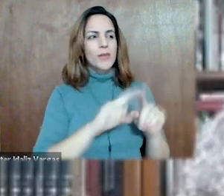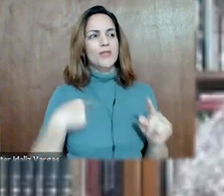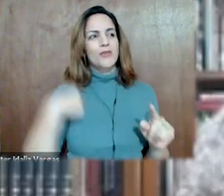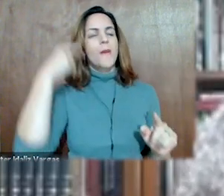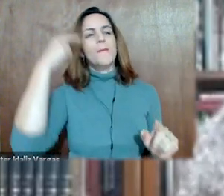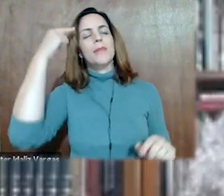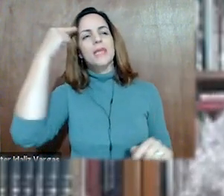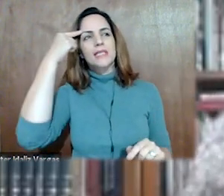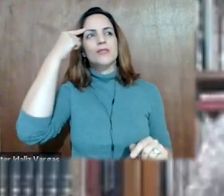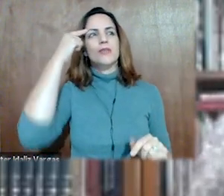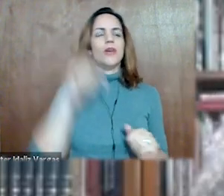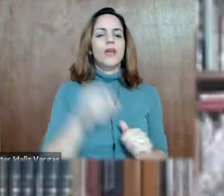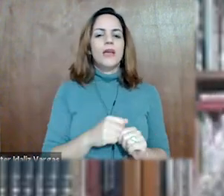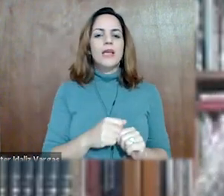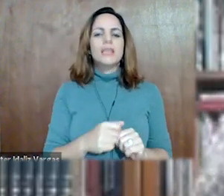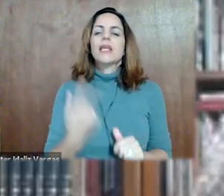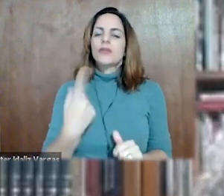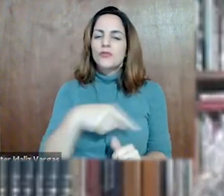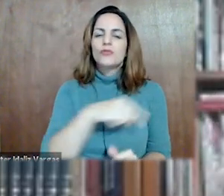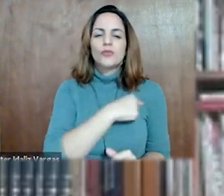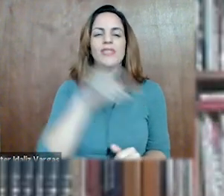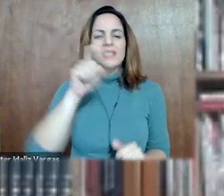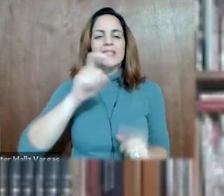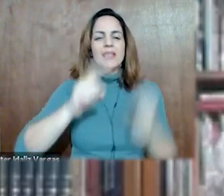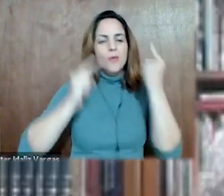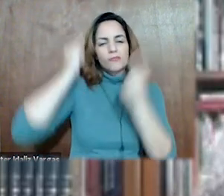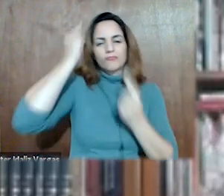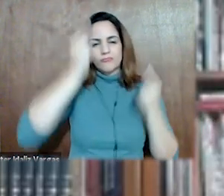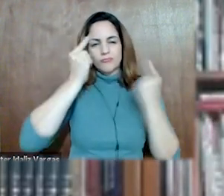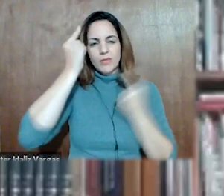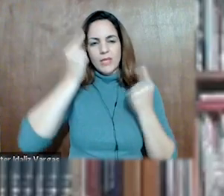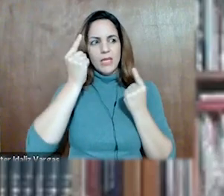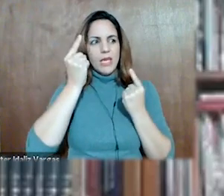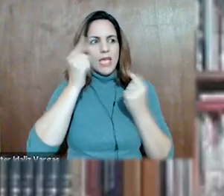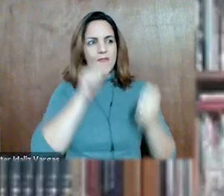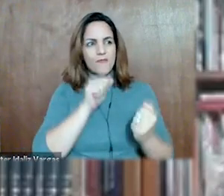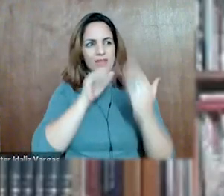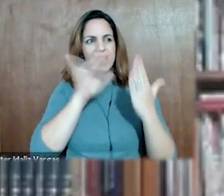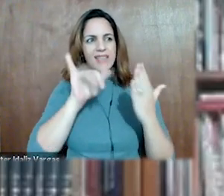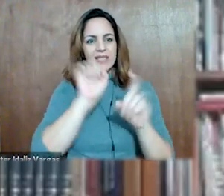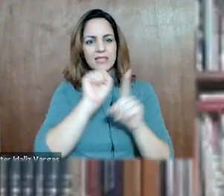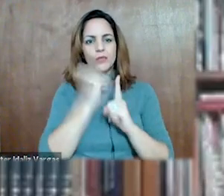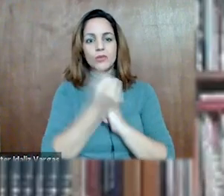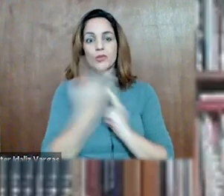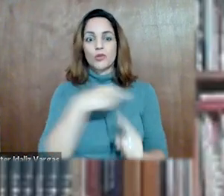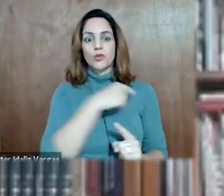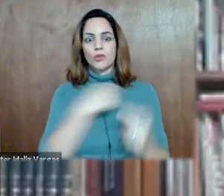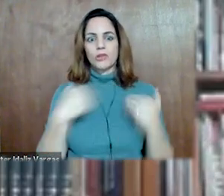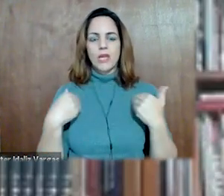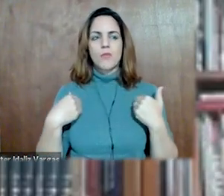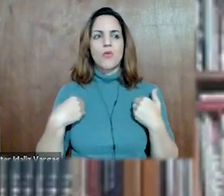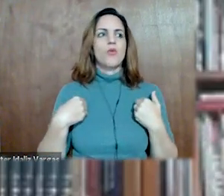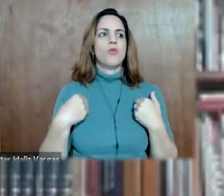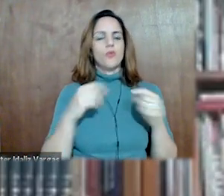de las discusiones que hay que aterrizar al día de hoy en el Puerto Rico que tenemos ahora. Confrontamos en una junta de control fiscal, que si alguien pensaba que Puerto